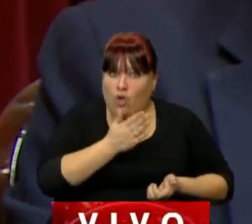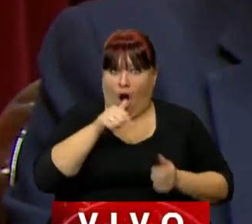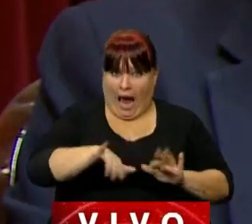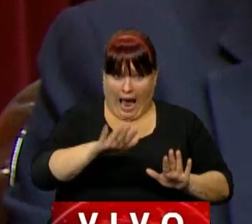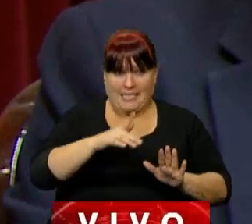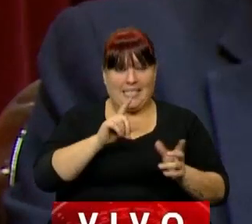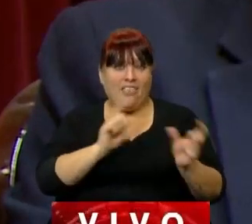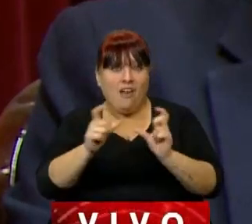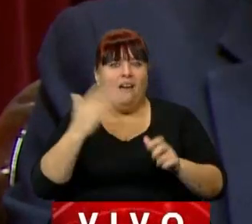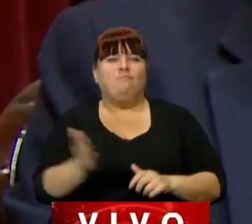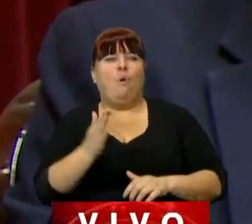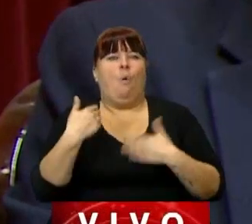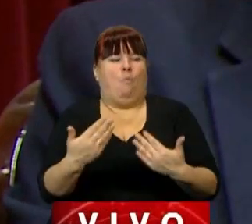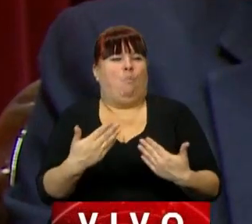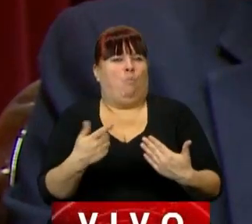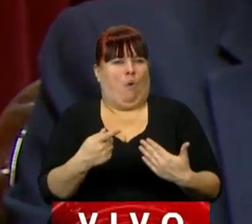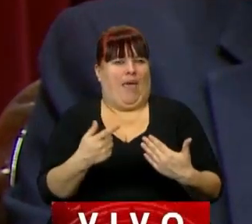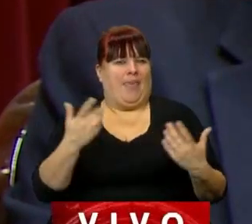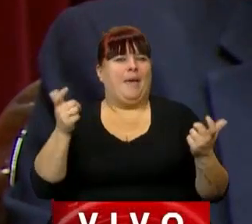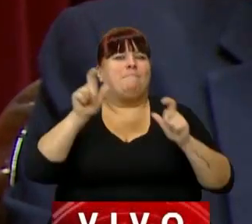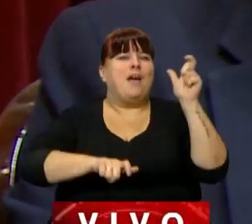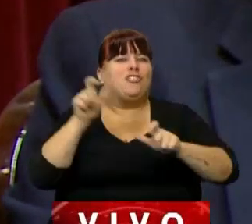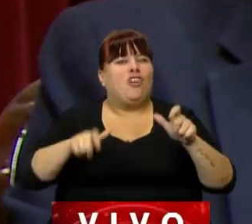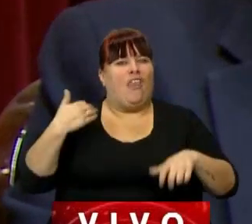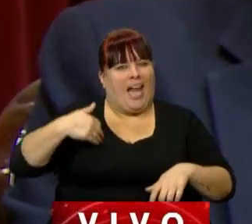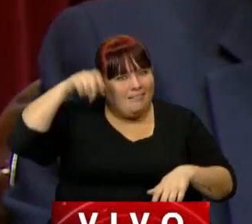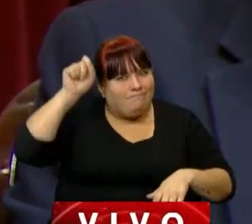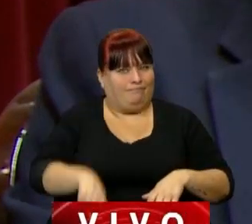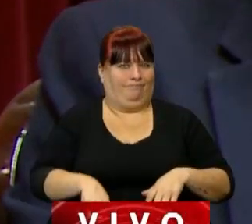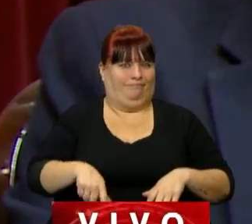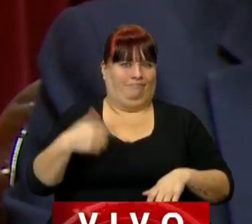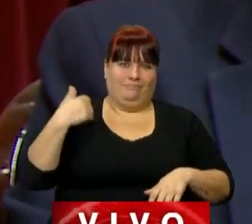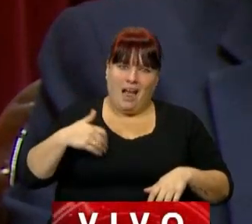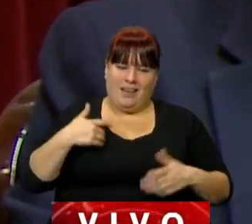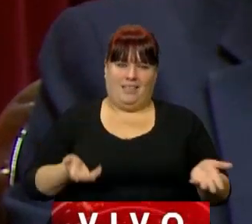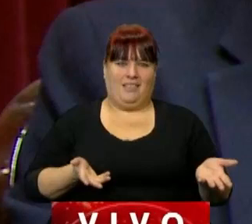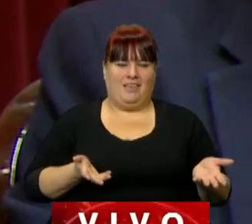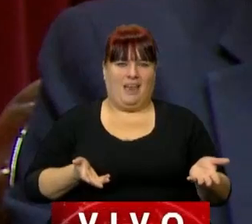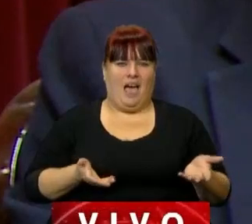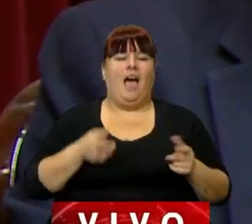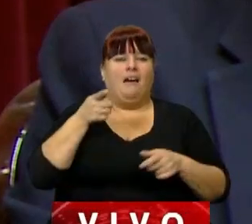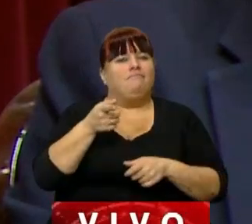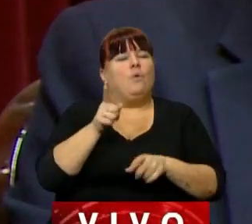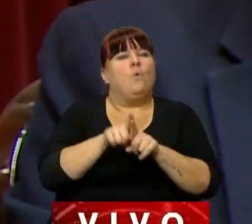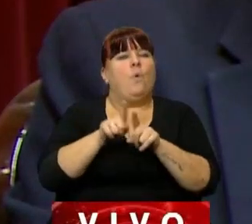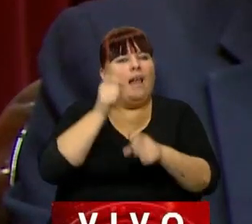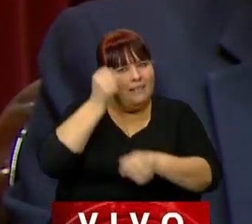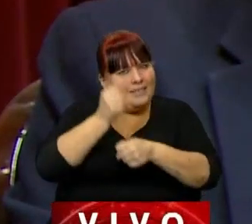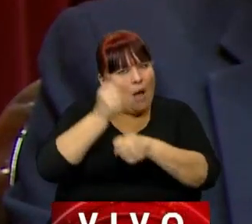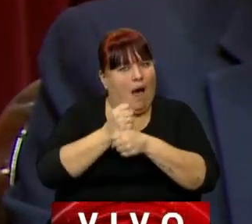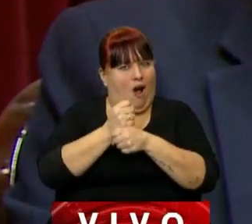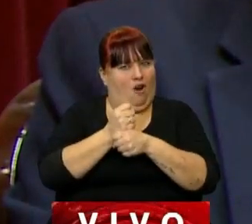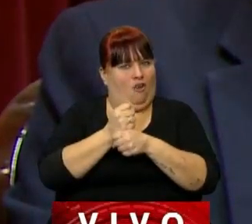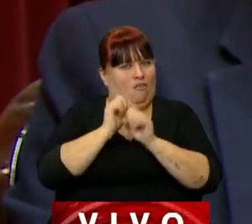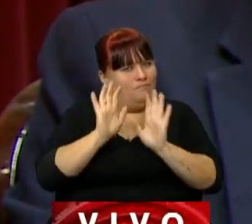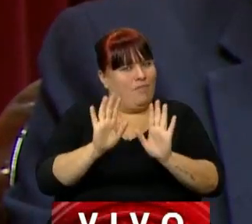nosotros, haciendo esa diferencia, podemos tener mucha gente nuestra, de Argentina, haciendo el trabajo que